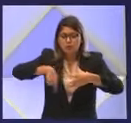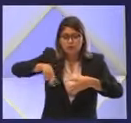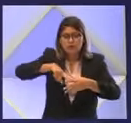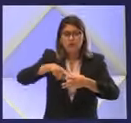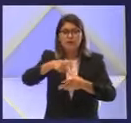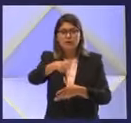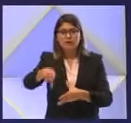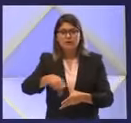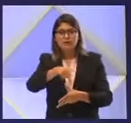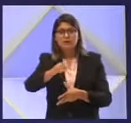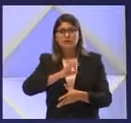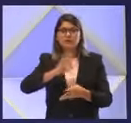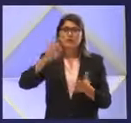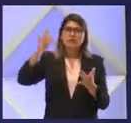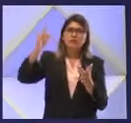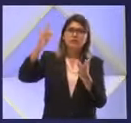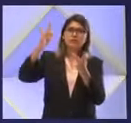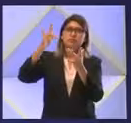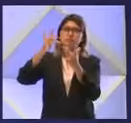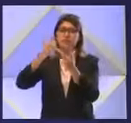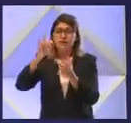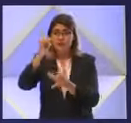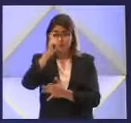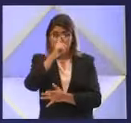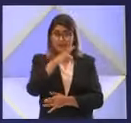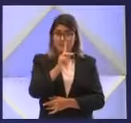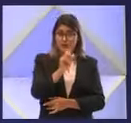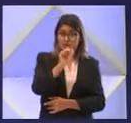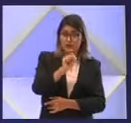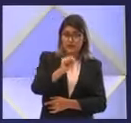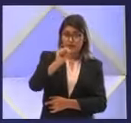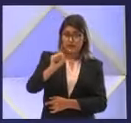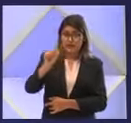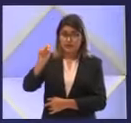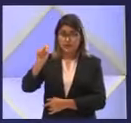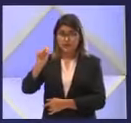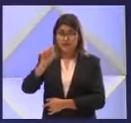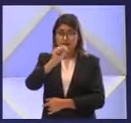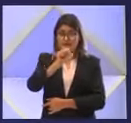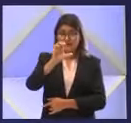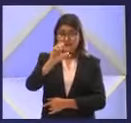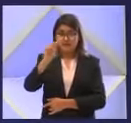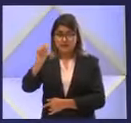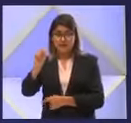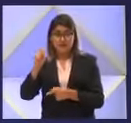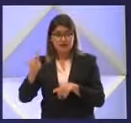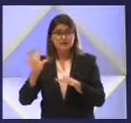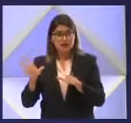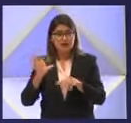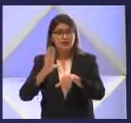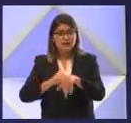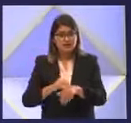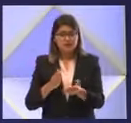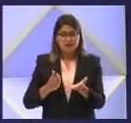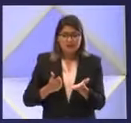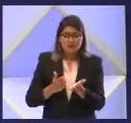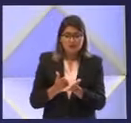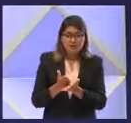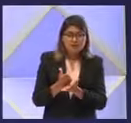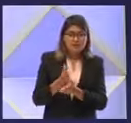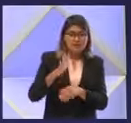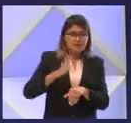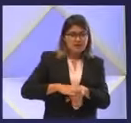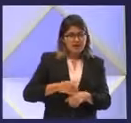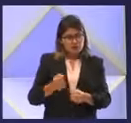al bajo satelital pero la sct hay que decirlo dio acceso a baja capacidad sad let's